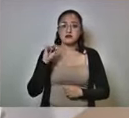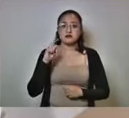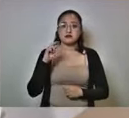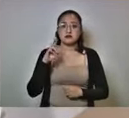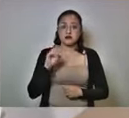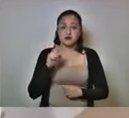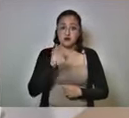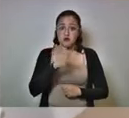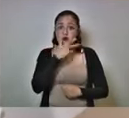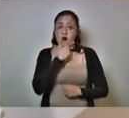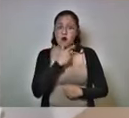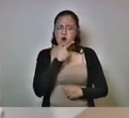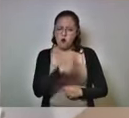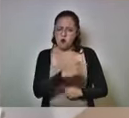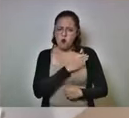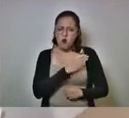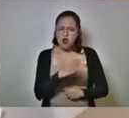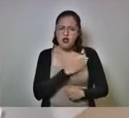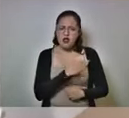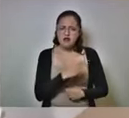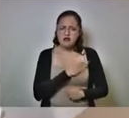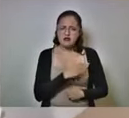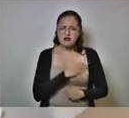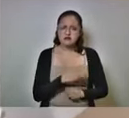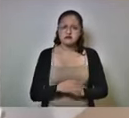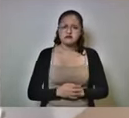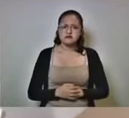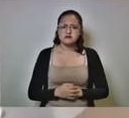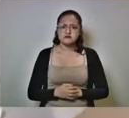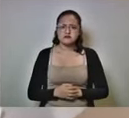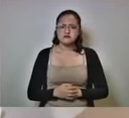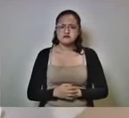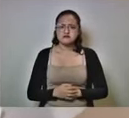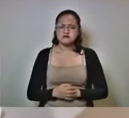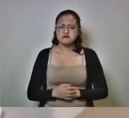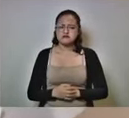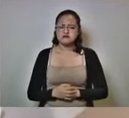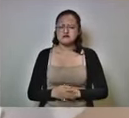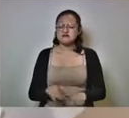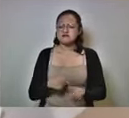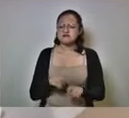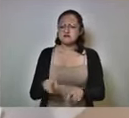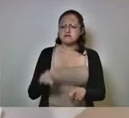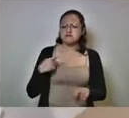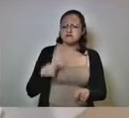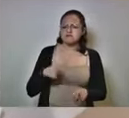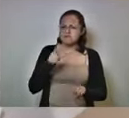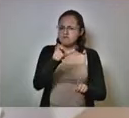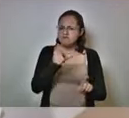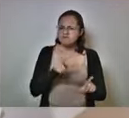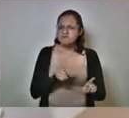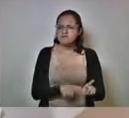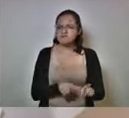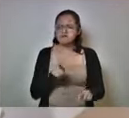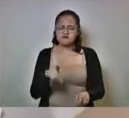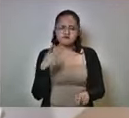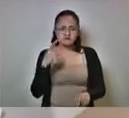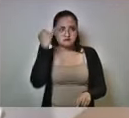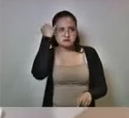gran legislador y es alguien que él de su propia